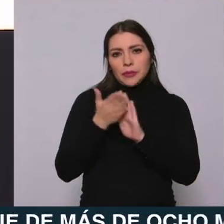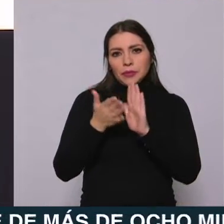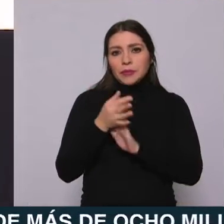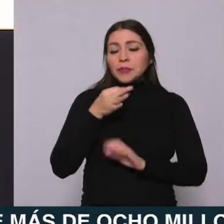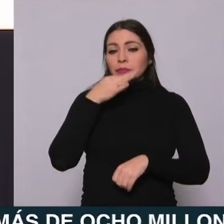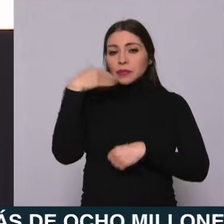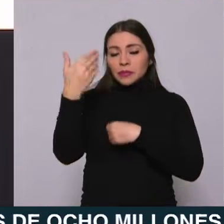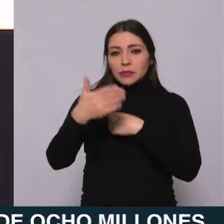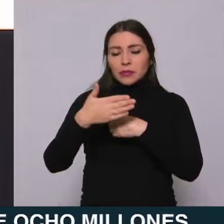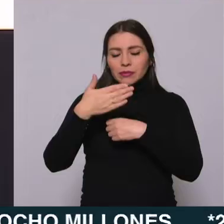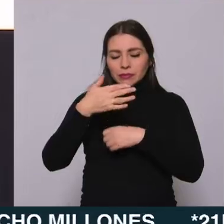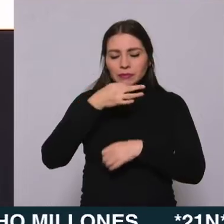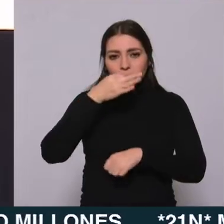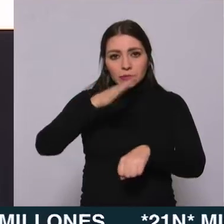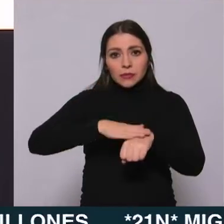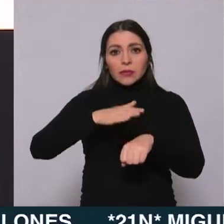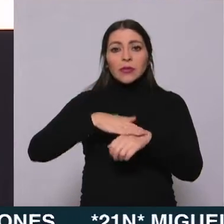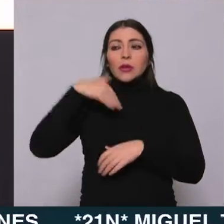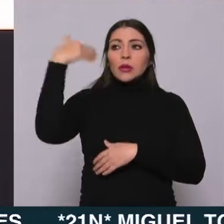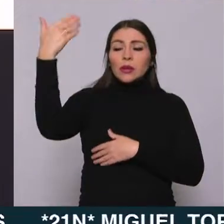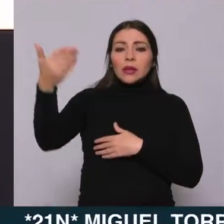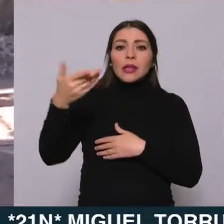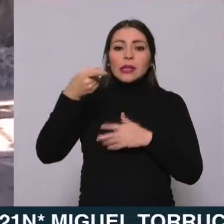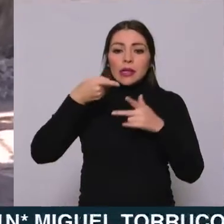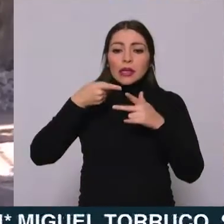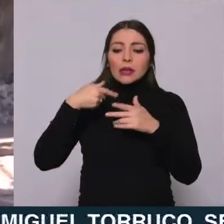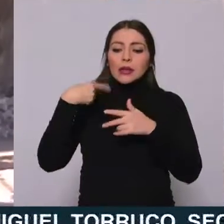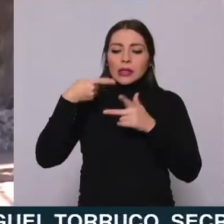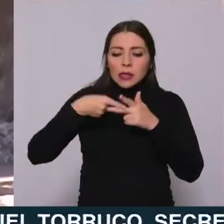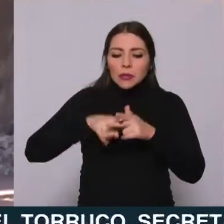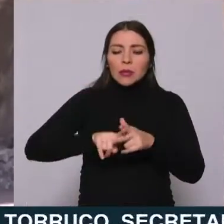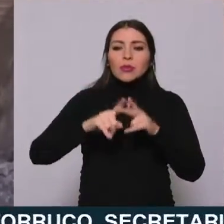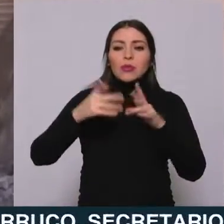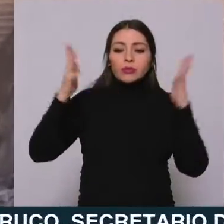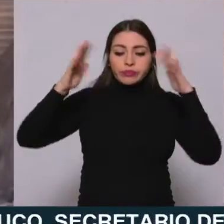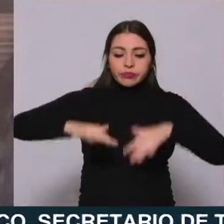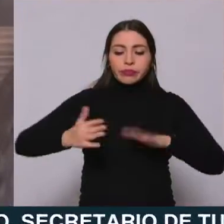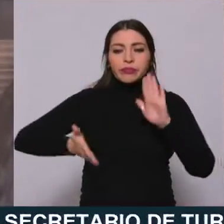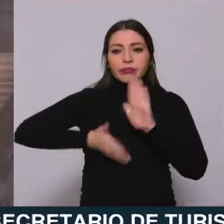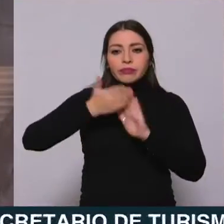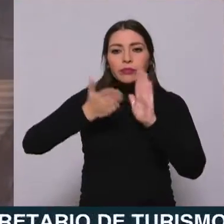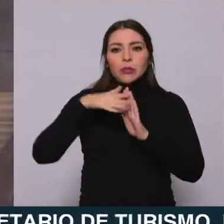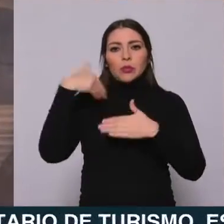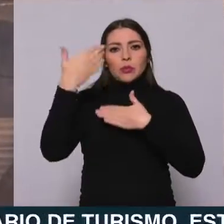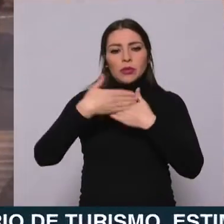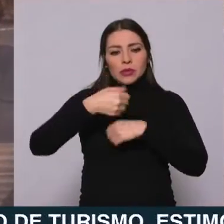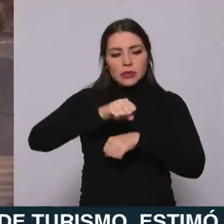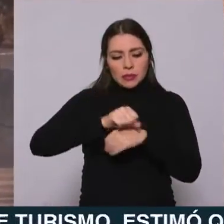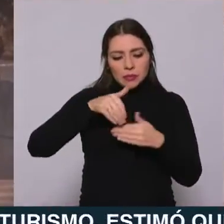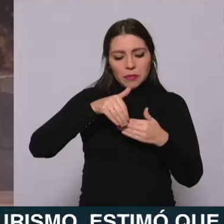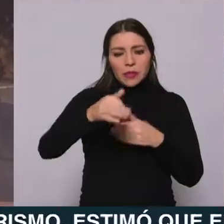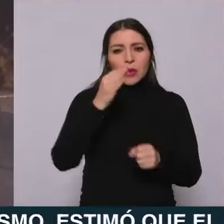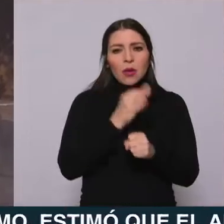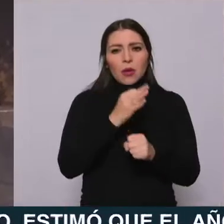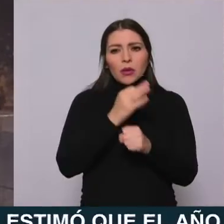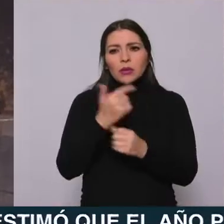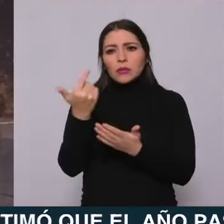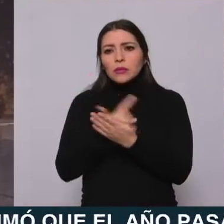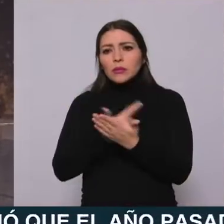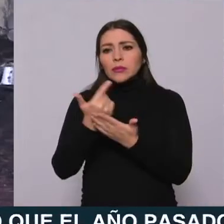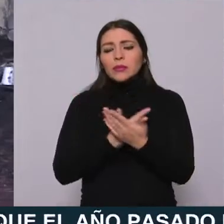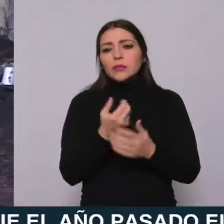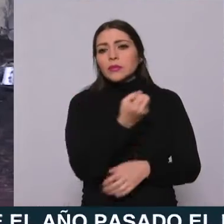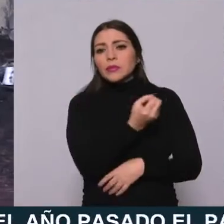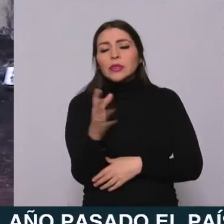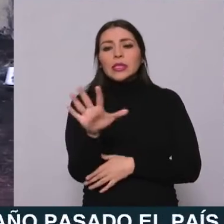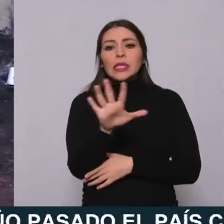semanas iniciará el proceso de demolición y reconstrucción. Asimismo, informó que hasta el momento se han censado 500 locales que se